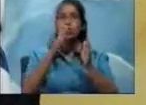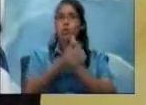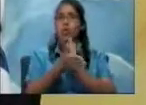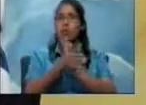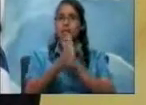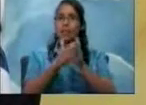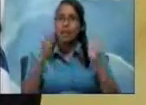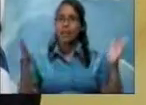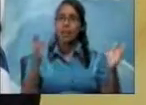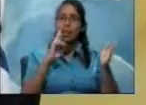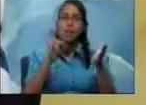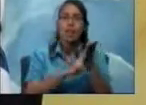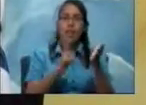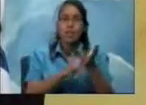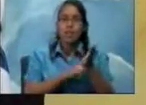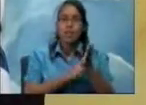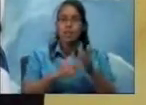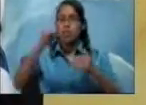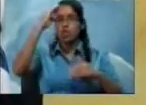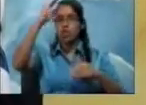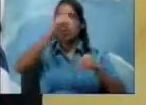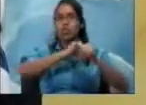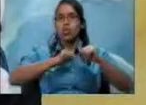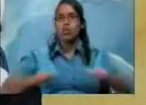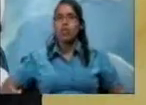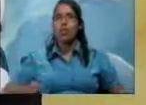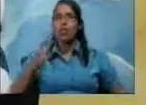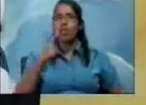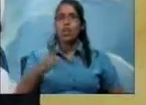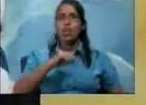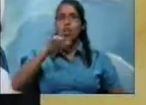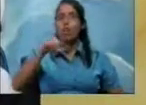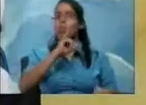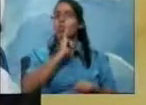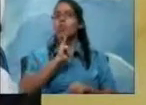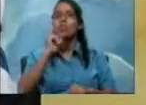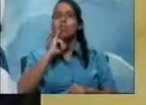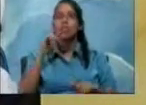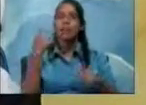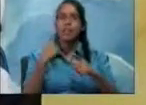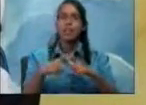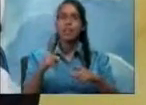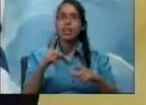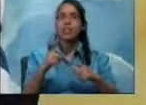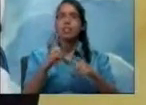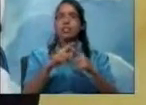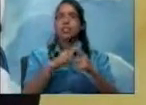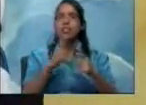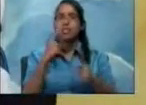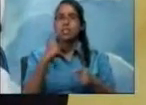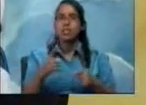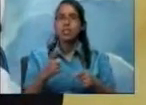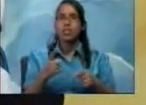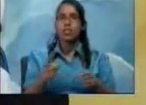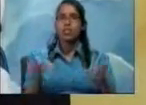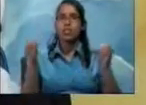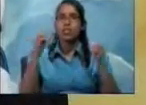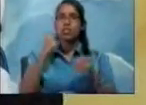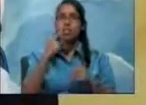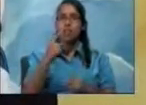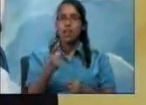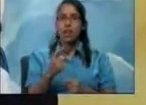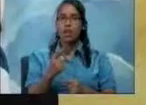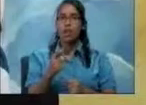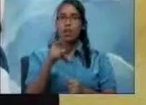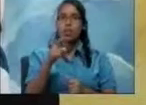realidad los soldados dijeron y y y los judíos en aquel entonces los principales los escribanos dijeron